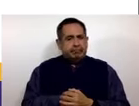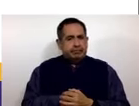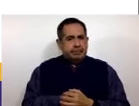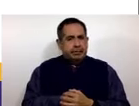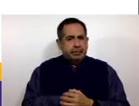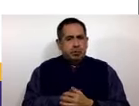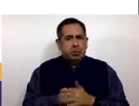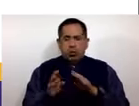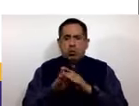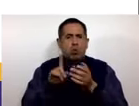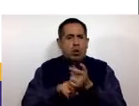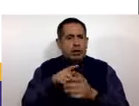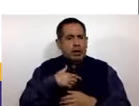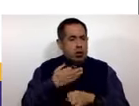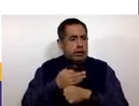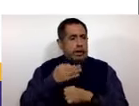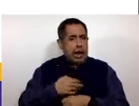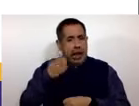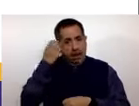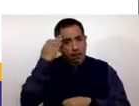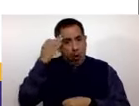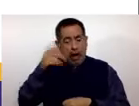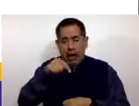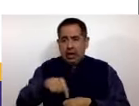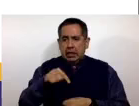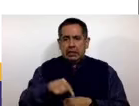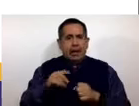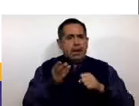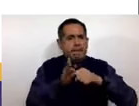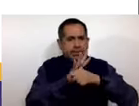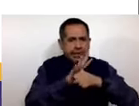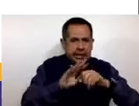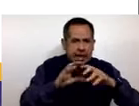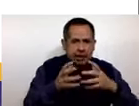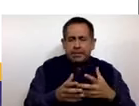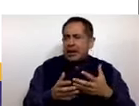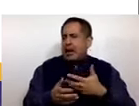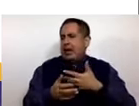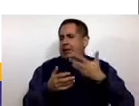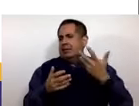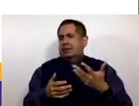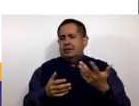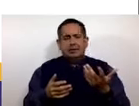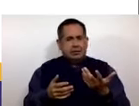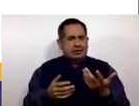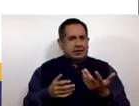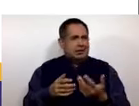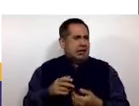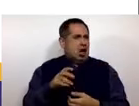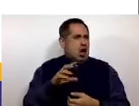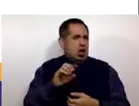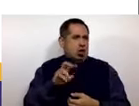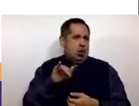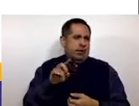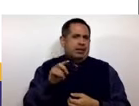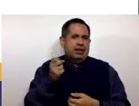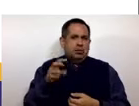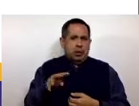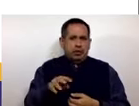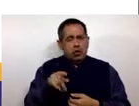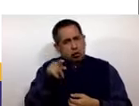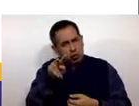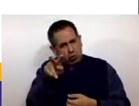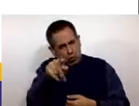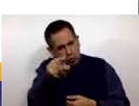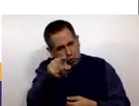durante la época que estamos viviendo la pandemia derivada del COVID-19? ¿Tú has visto alguna